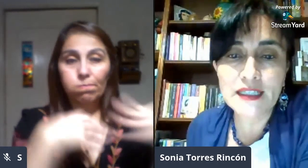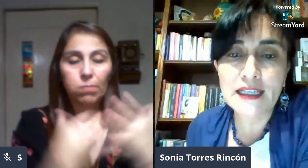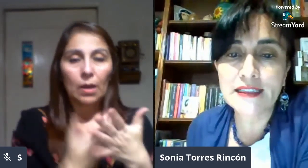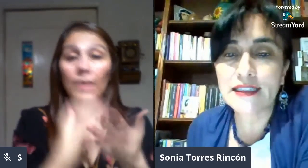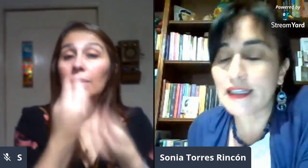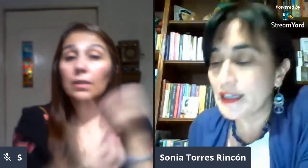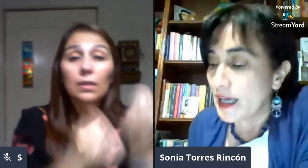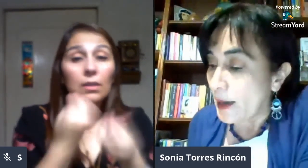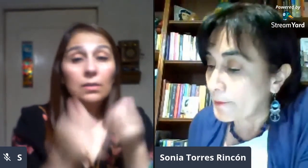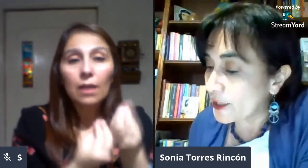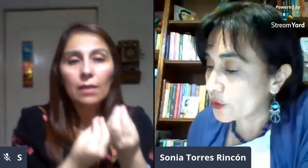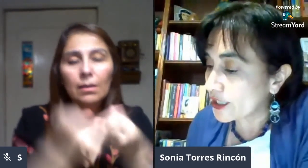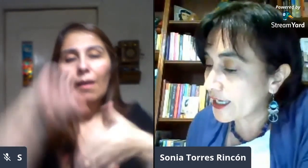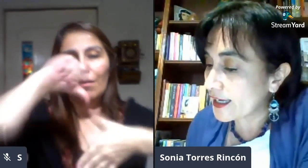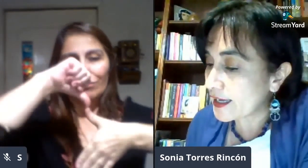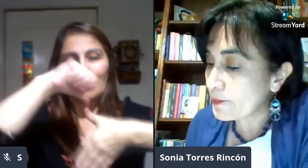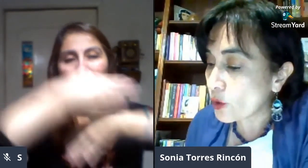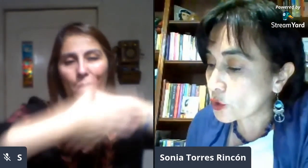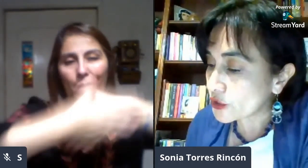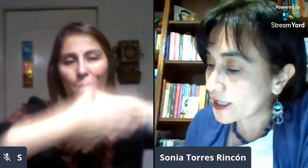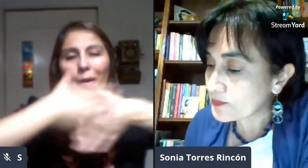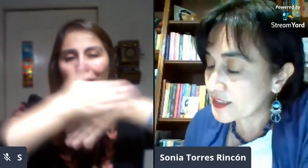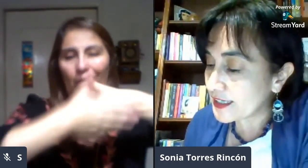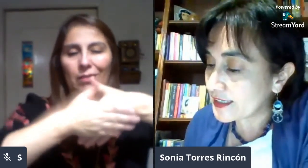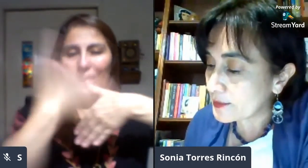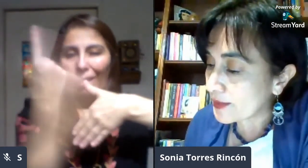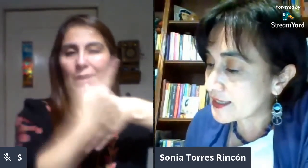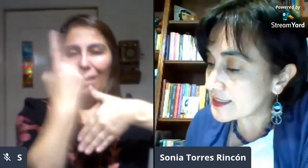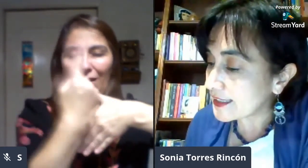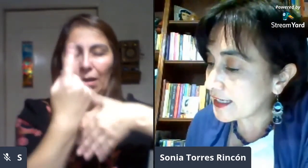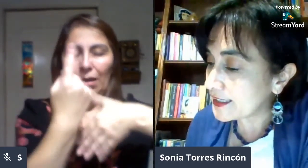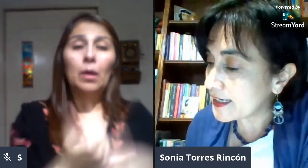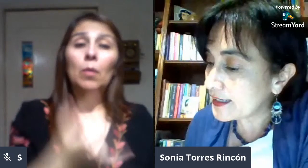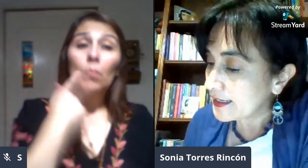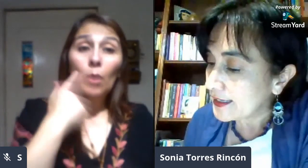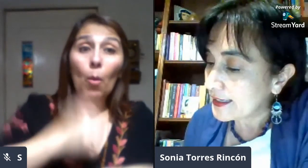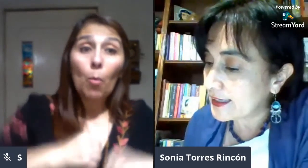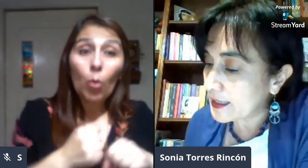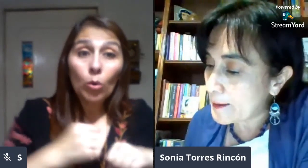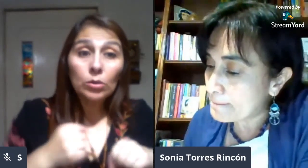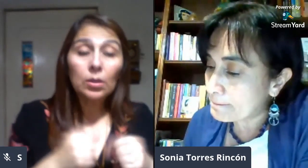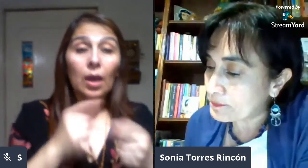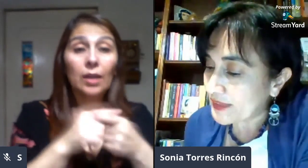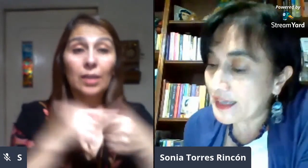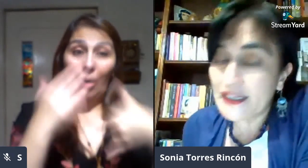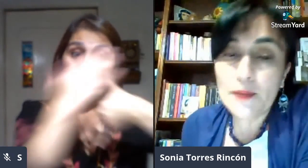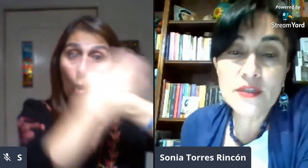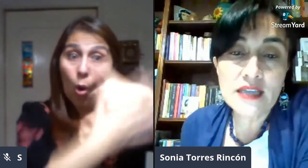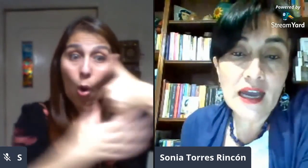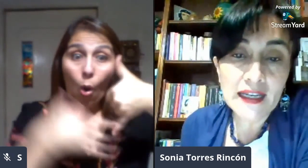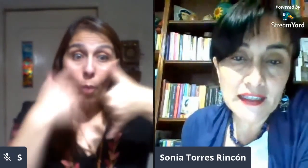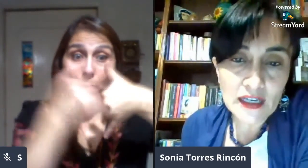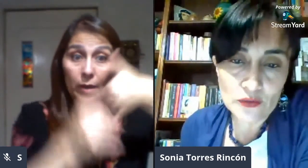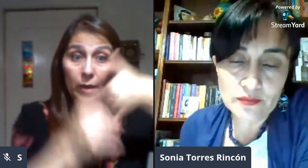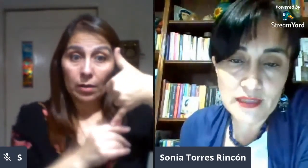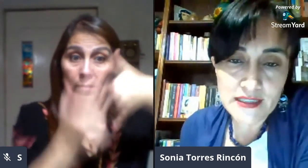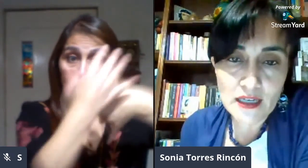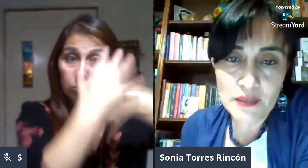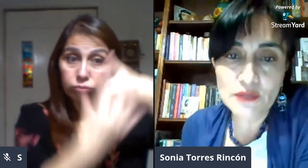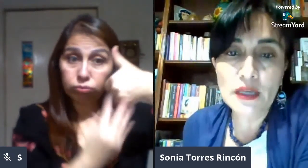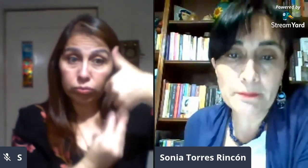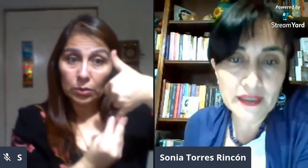ampliamente en América Latina, pero que en Bogotá y en el país en general genera, pues ha